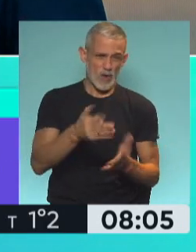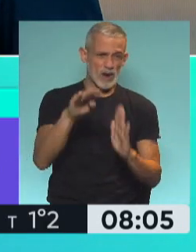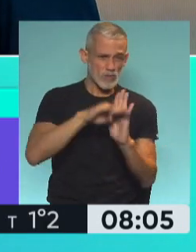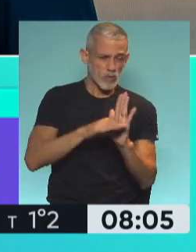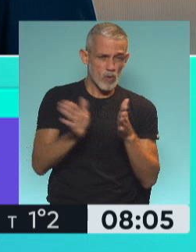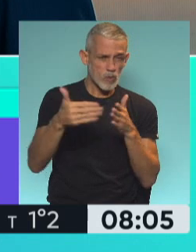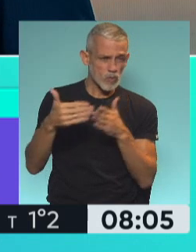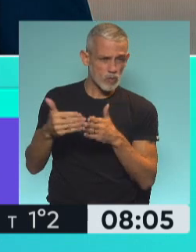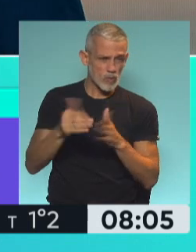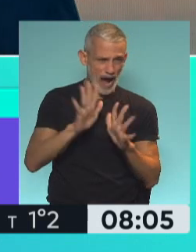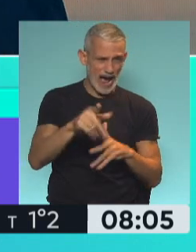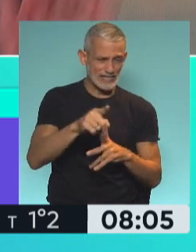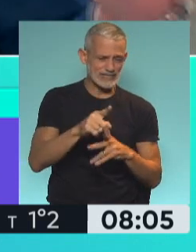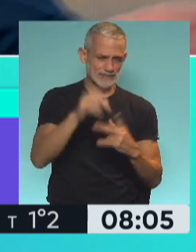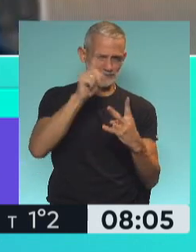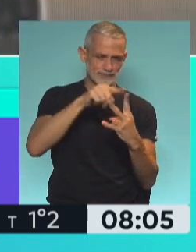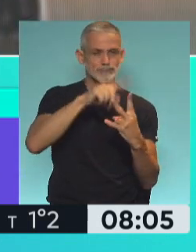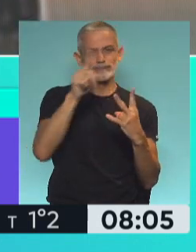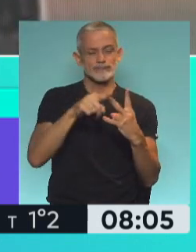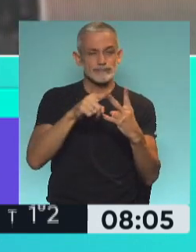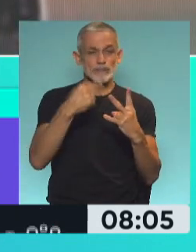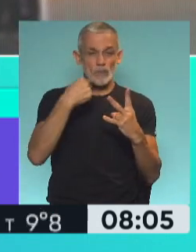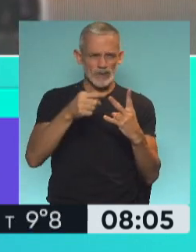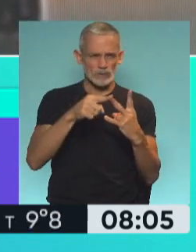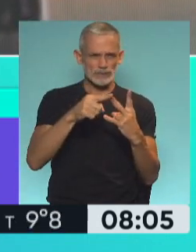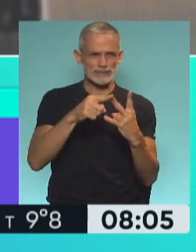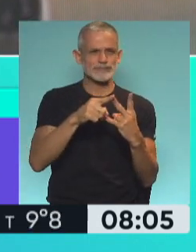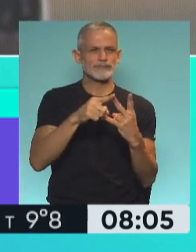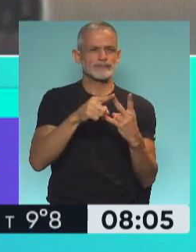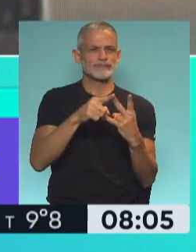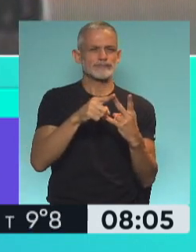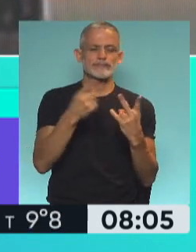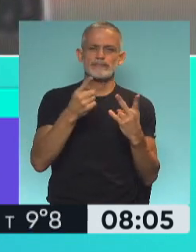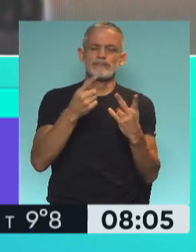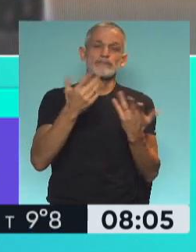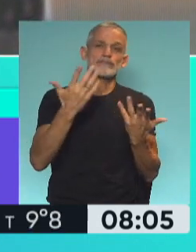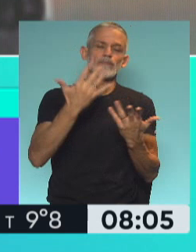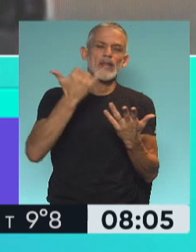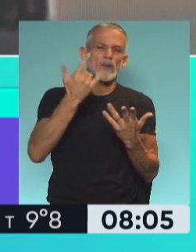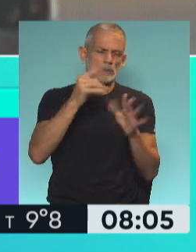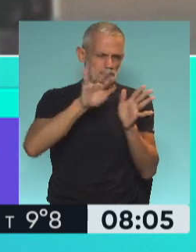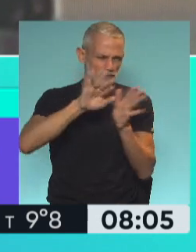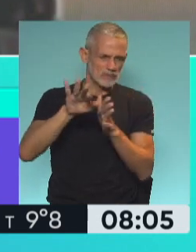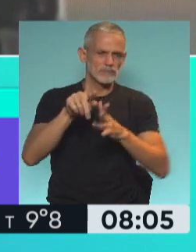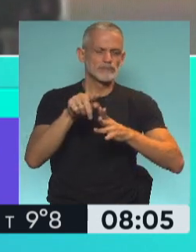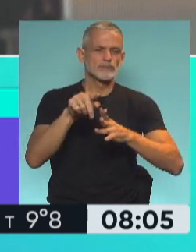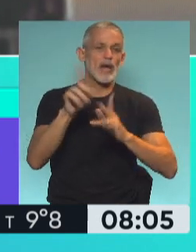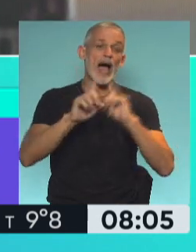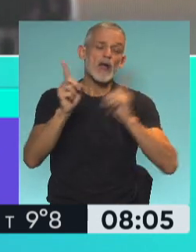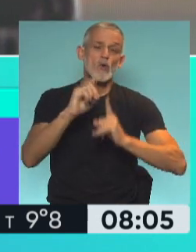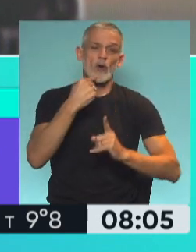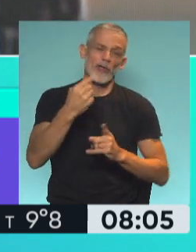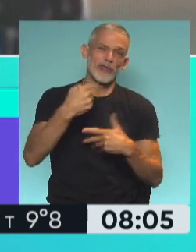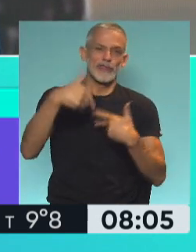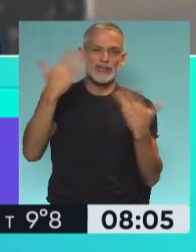restricciones de estas características, ¿verdad? Eso por un lado. Por otro lado, a ver, un apartado para los que todavía siguen